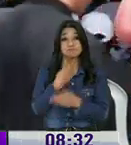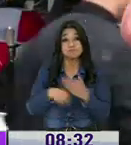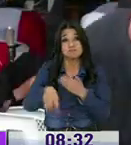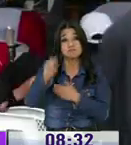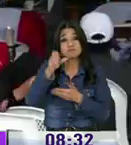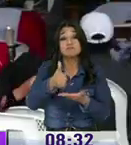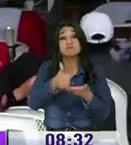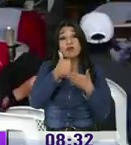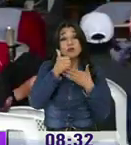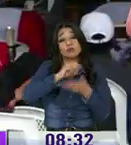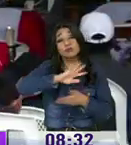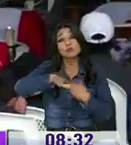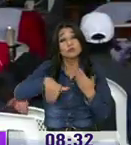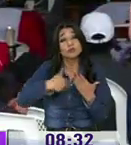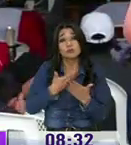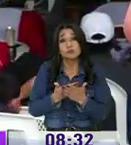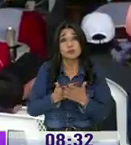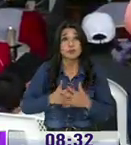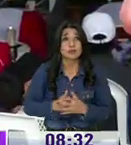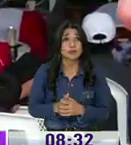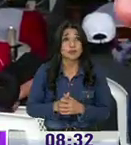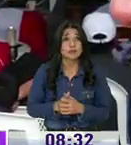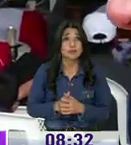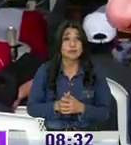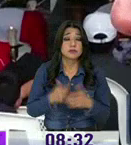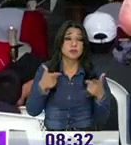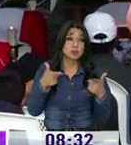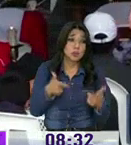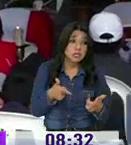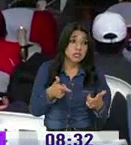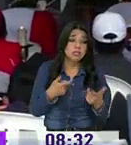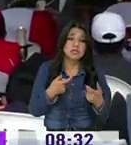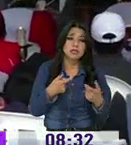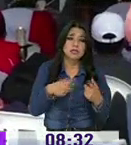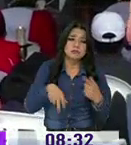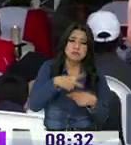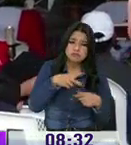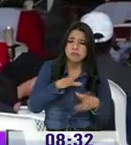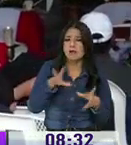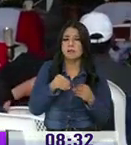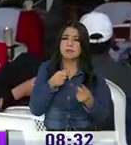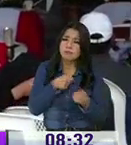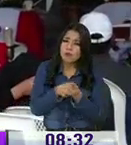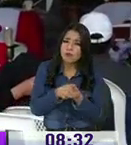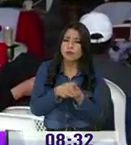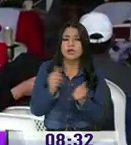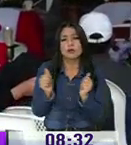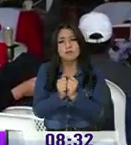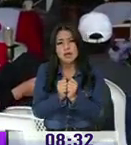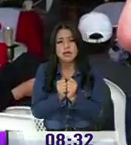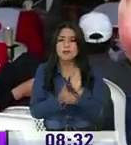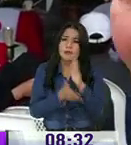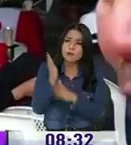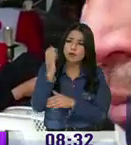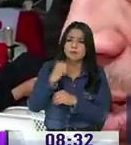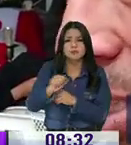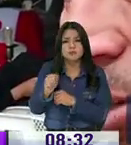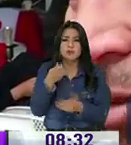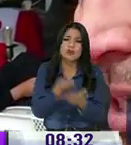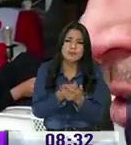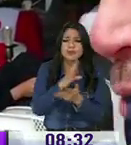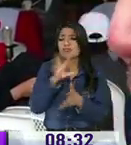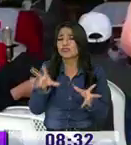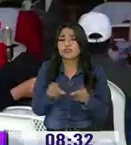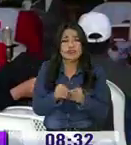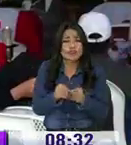ayudaban todo, como oficiales, cuidaban el taller, apoyaban a mi lado, salir de paseo, hacer compras,